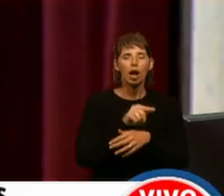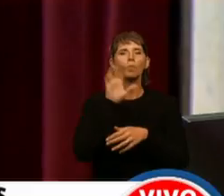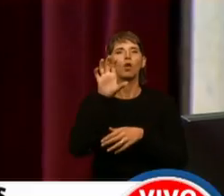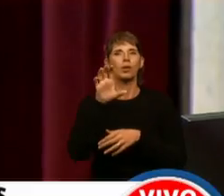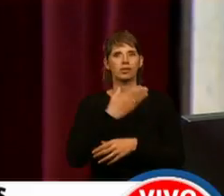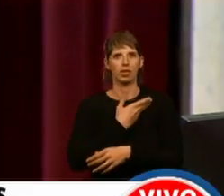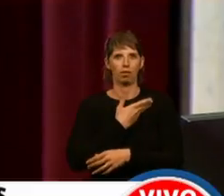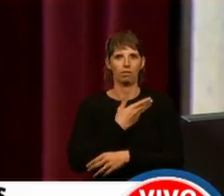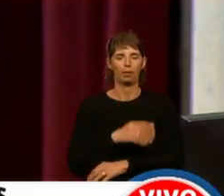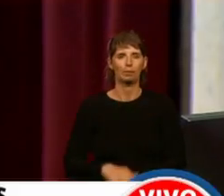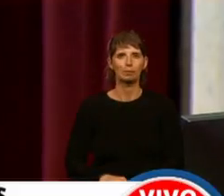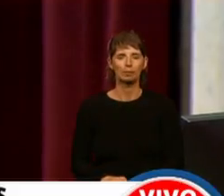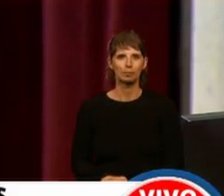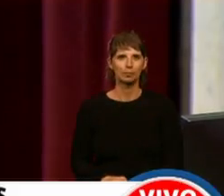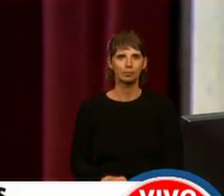fe